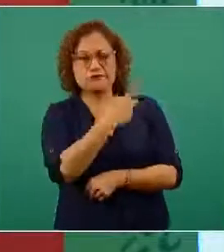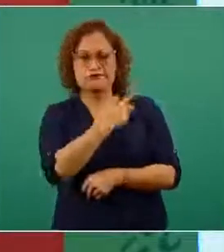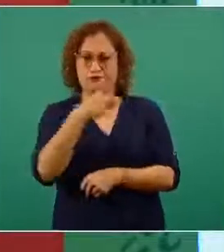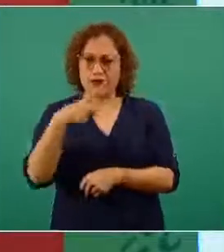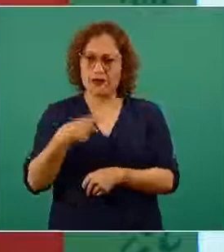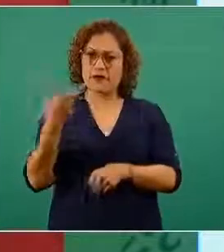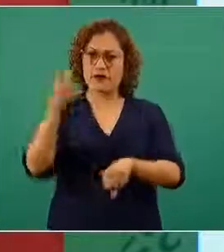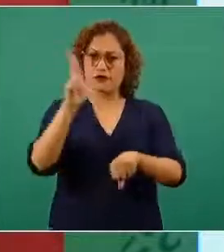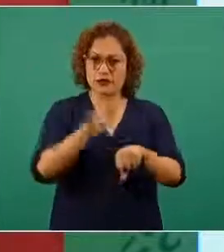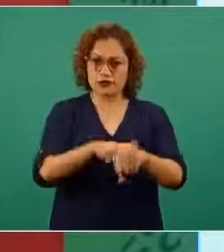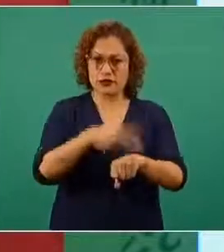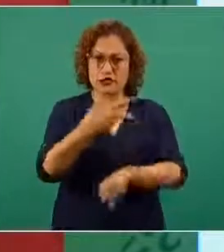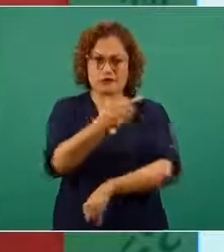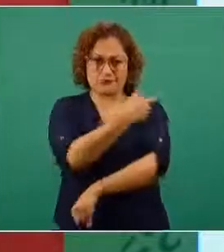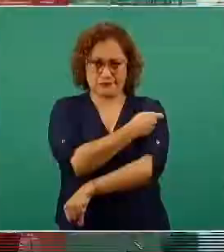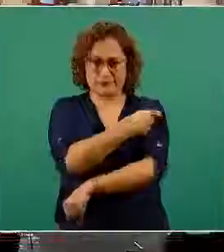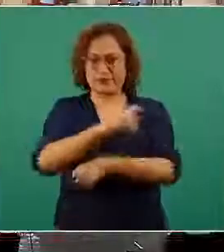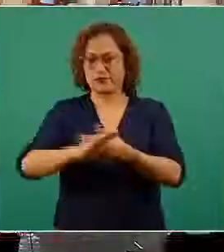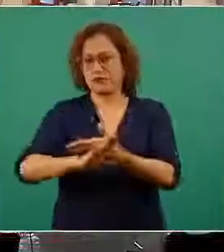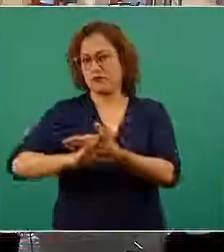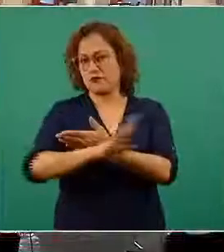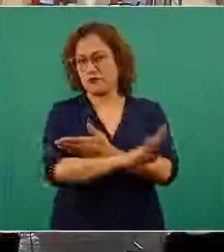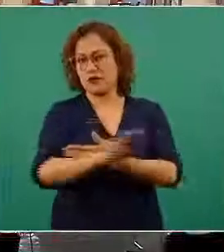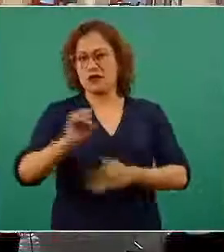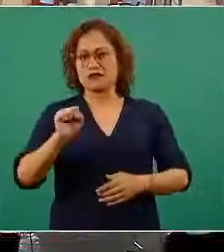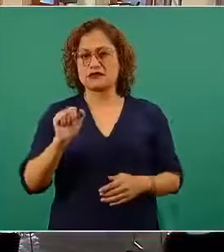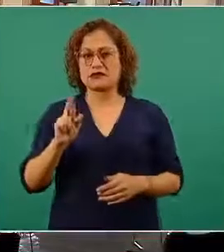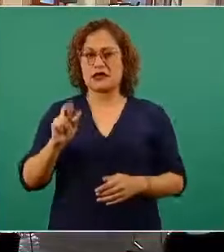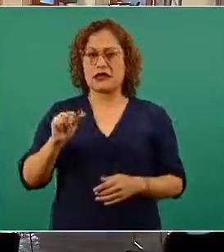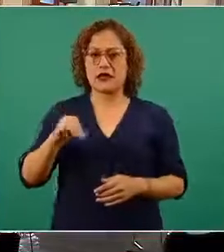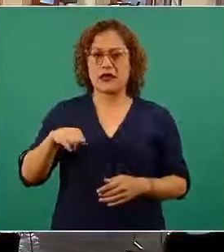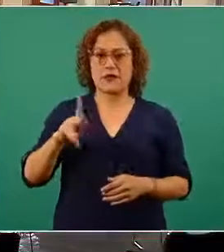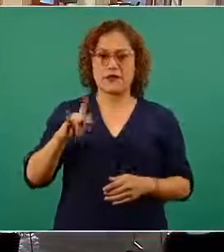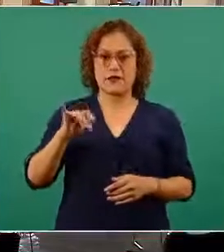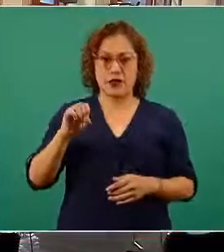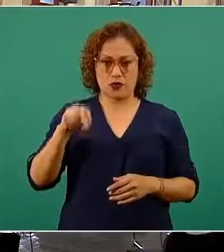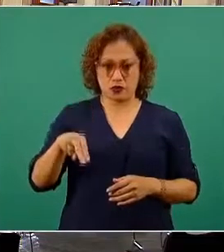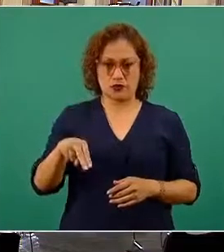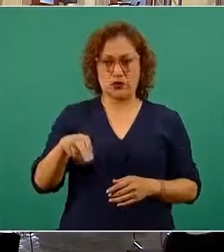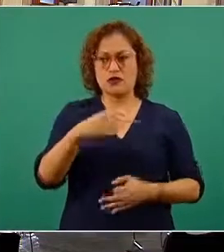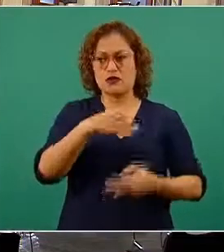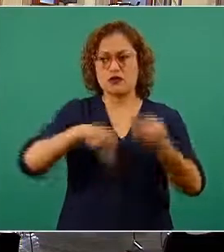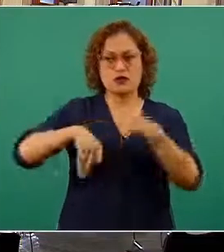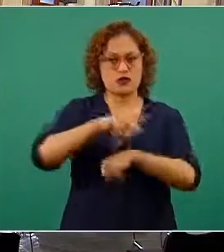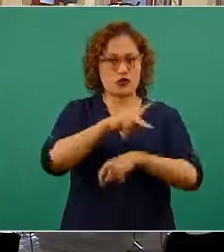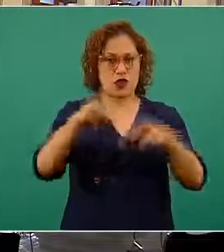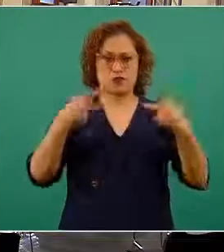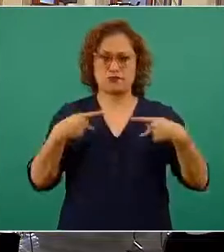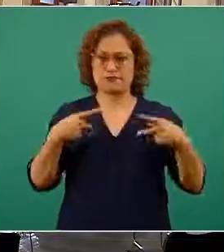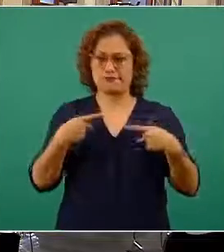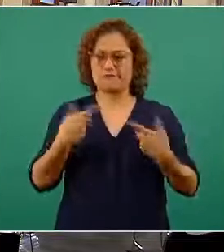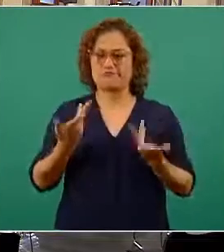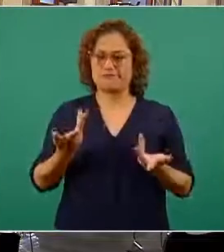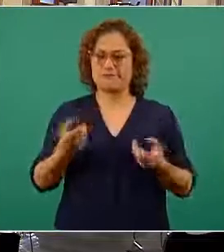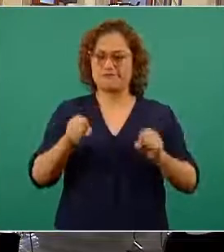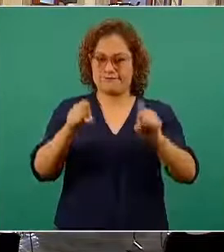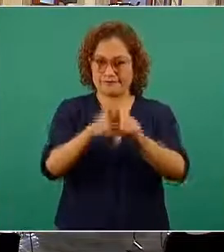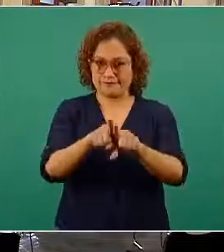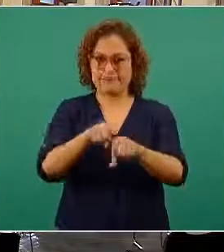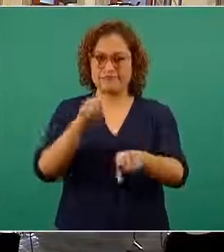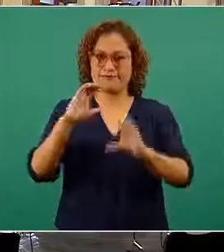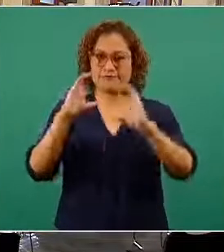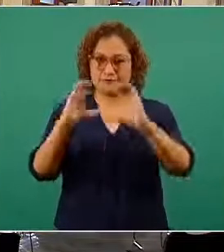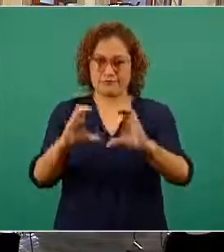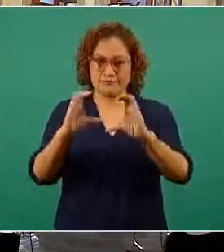a proteger a todo México de una posible reemergencia del sarampión. Vamos a abrir a